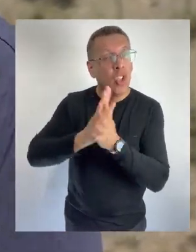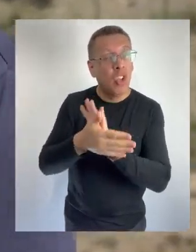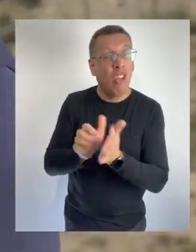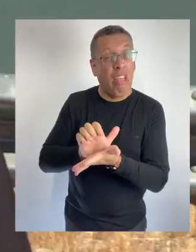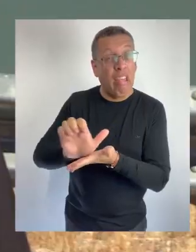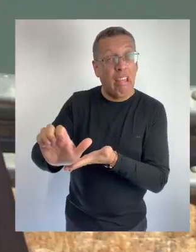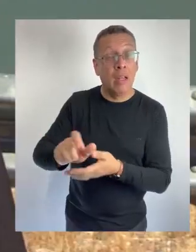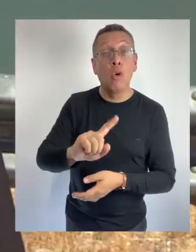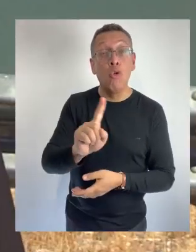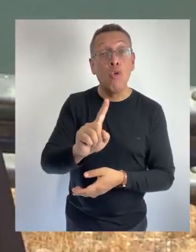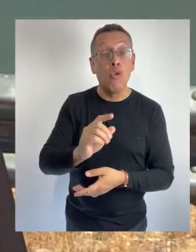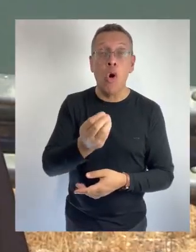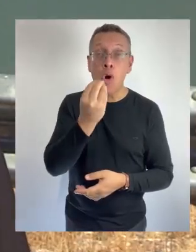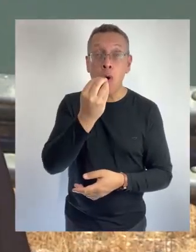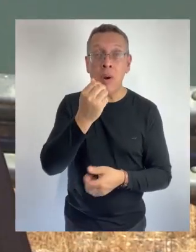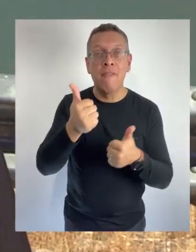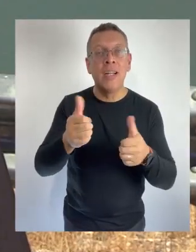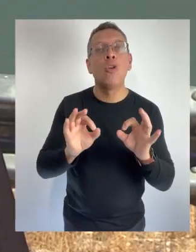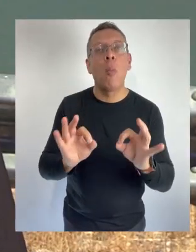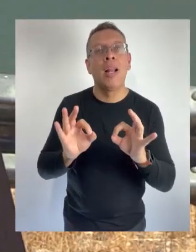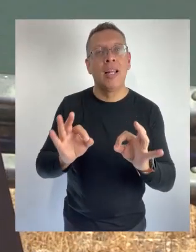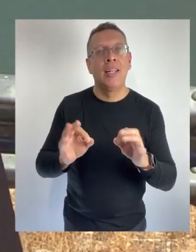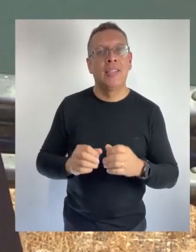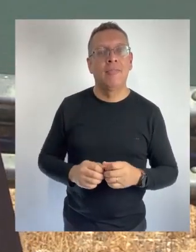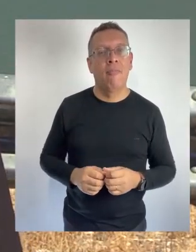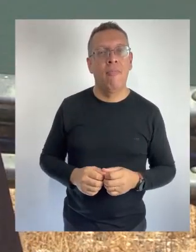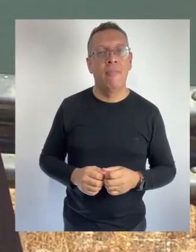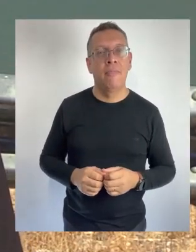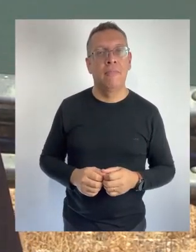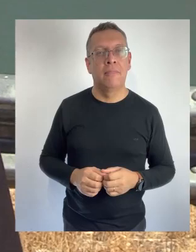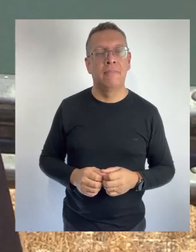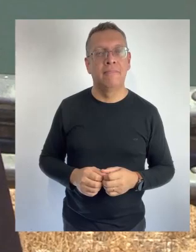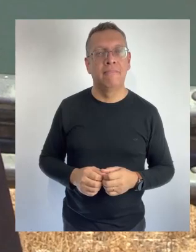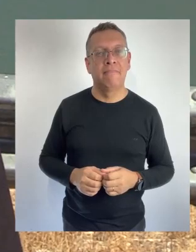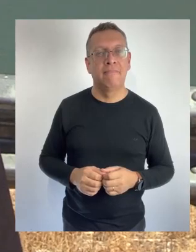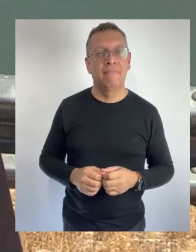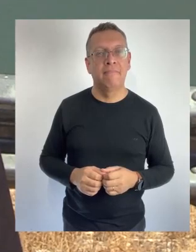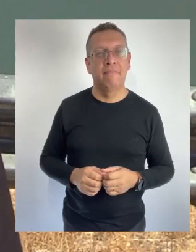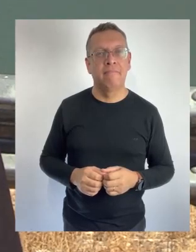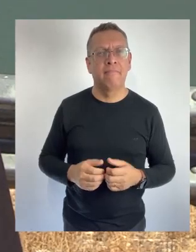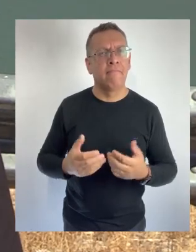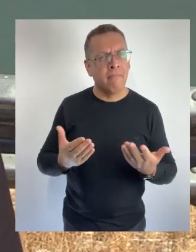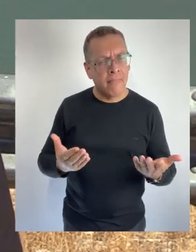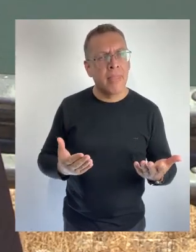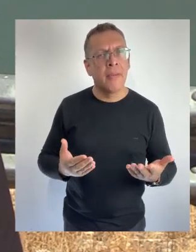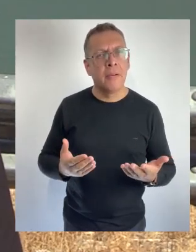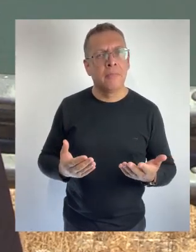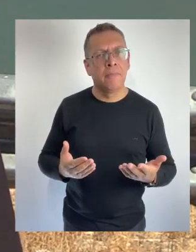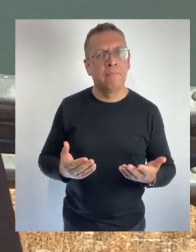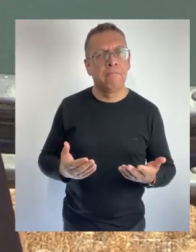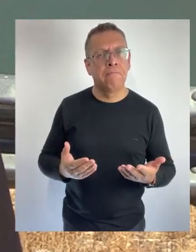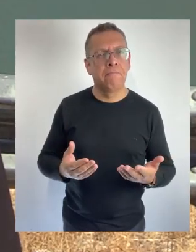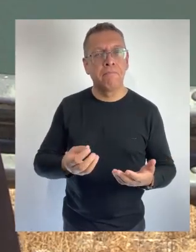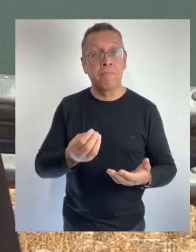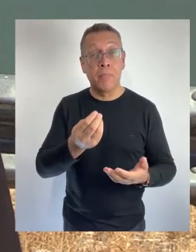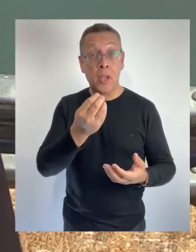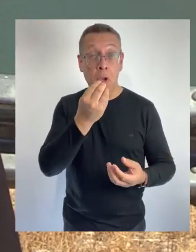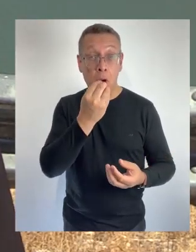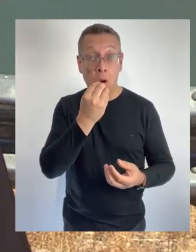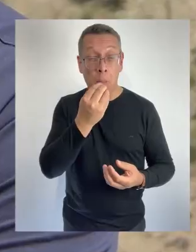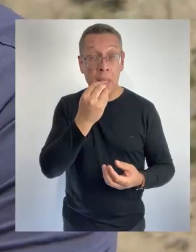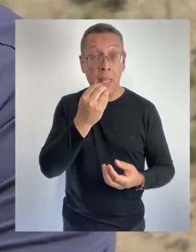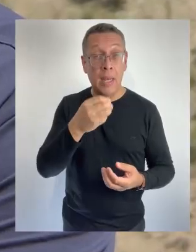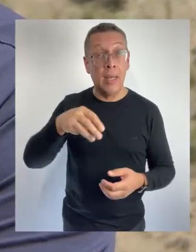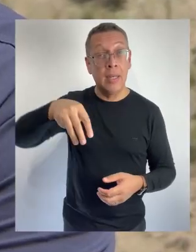Después, la cocina mediterránea me gustó mucho. Ya, perfecto. Aceite de oliva, es muy sencillo igual. La comida mediterránea